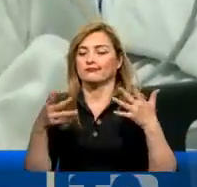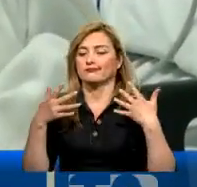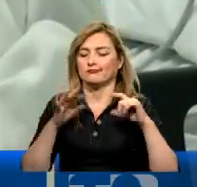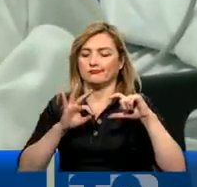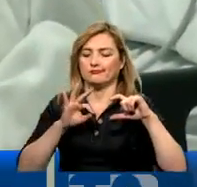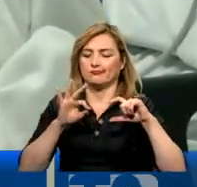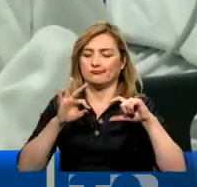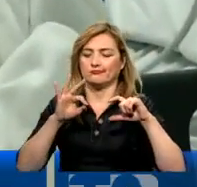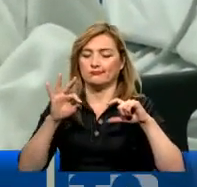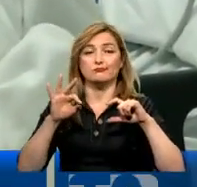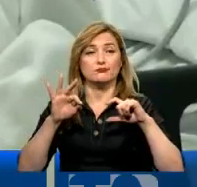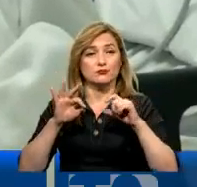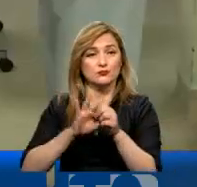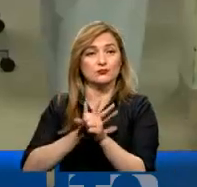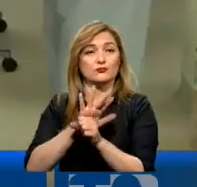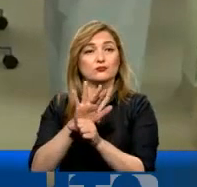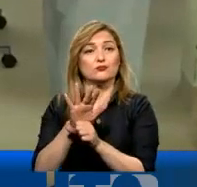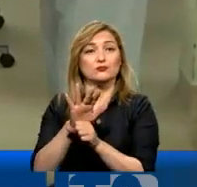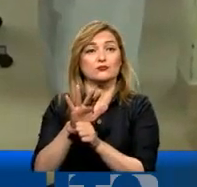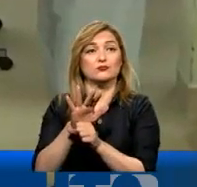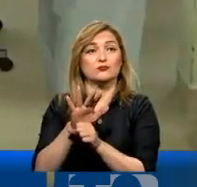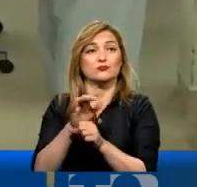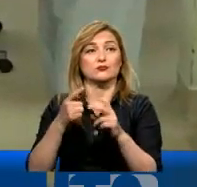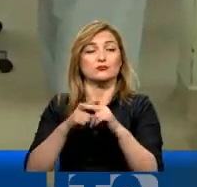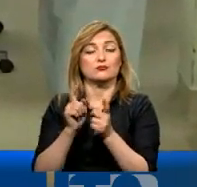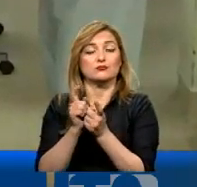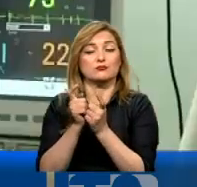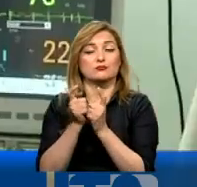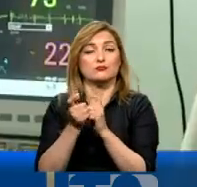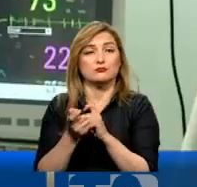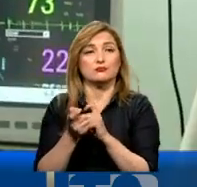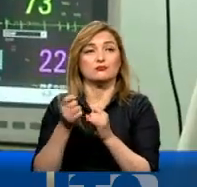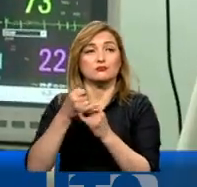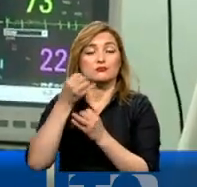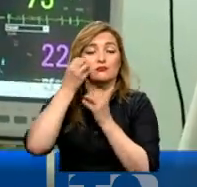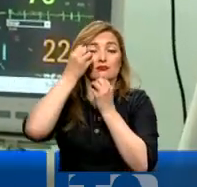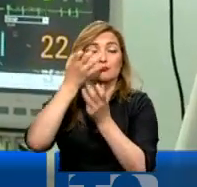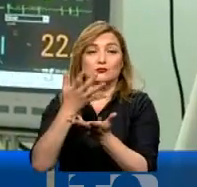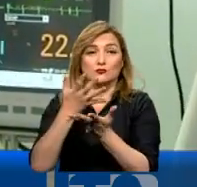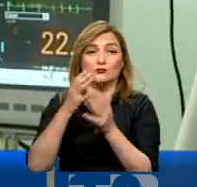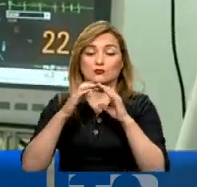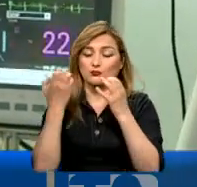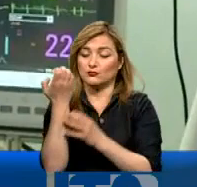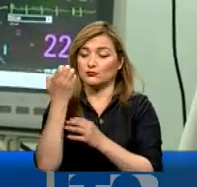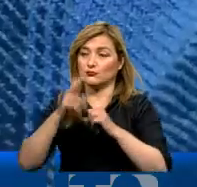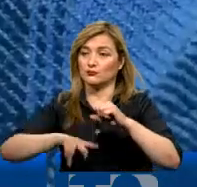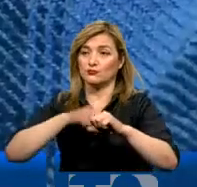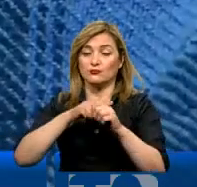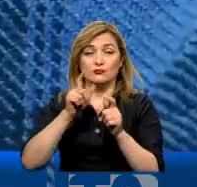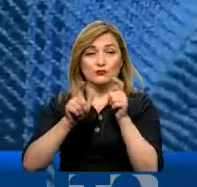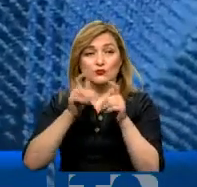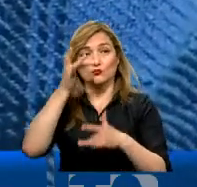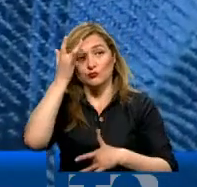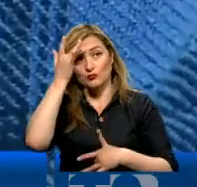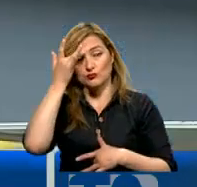un ligero aumento de casos COVID, pero el panorama empieza a cambiar. Según los últimos reportes del COE cantonal, el número de pacientes